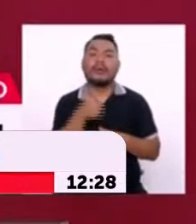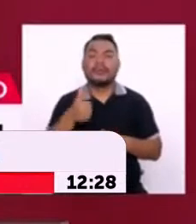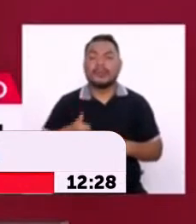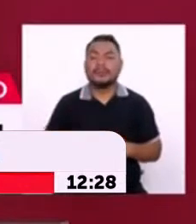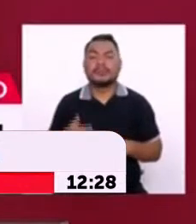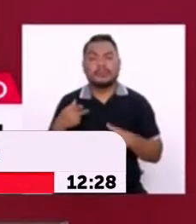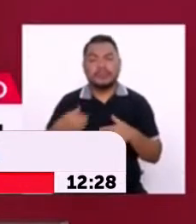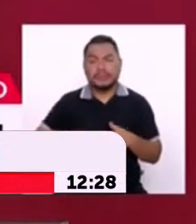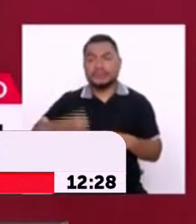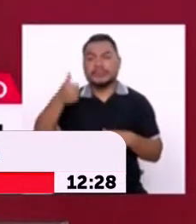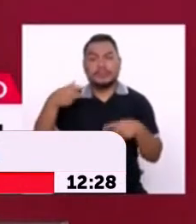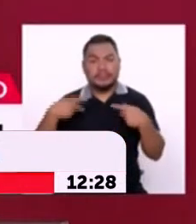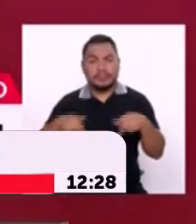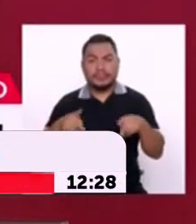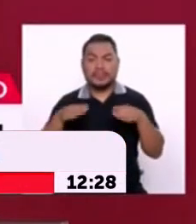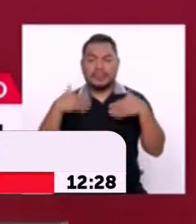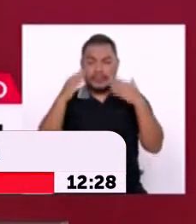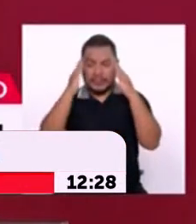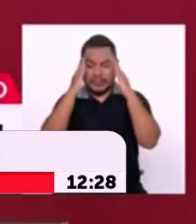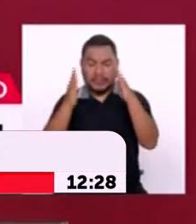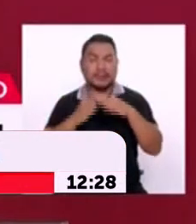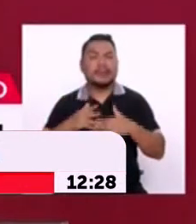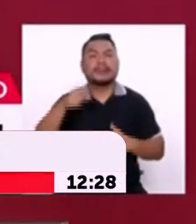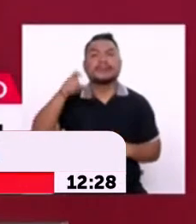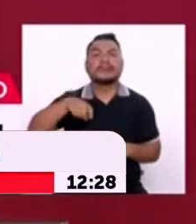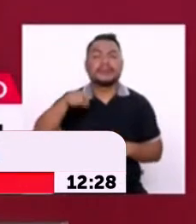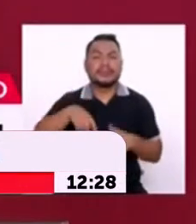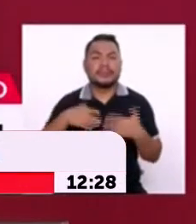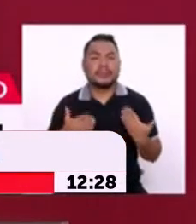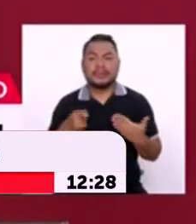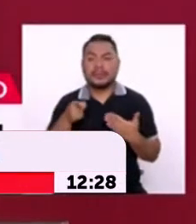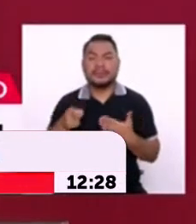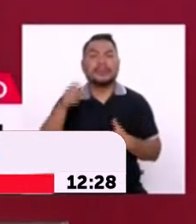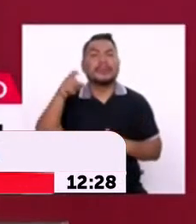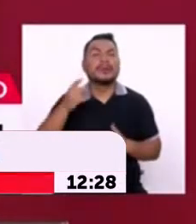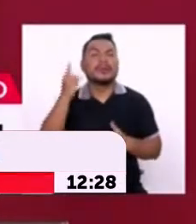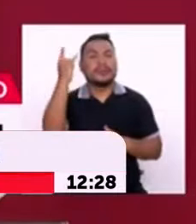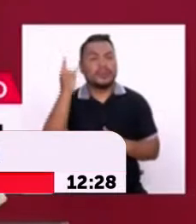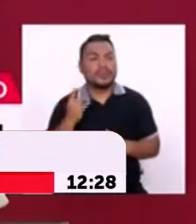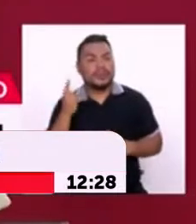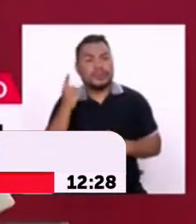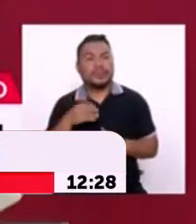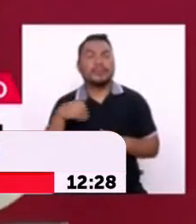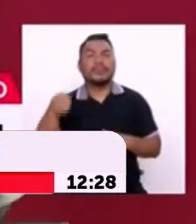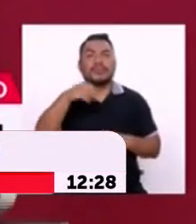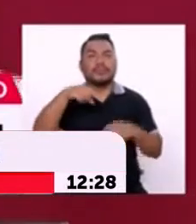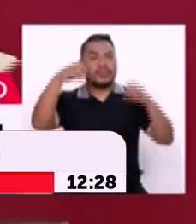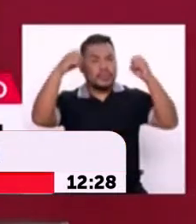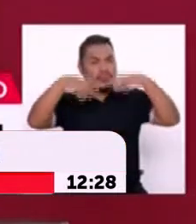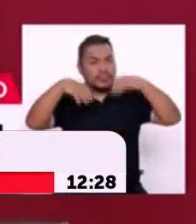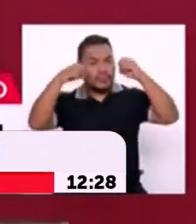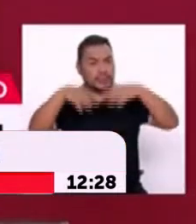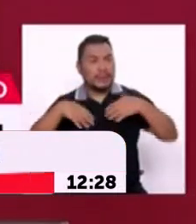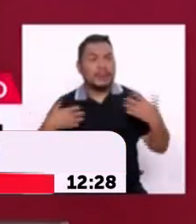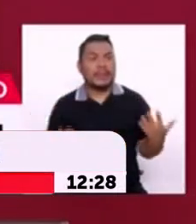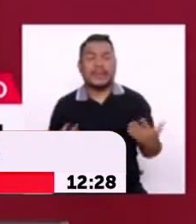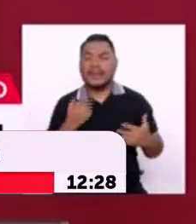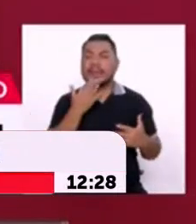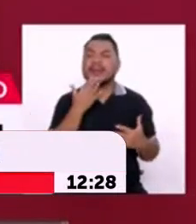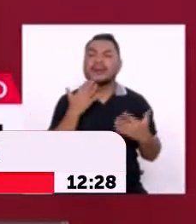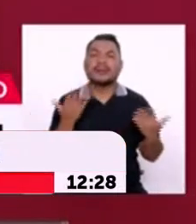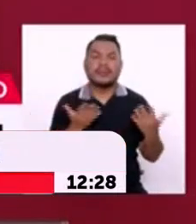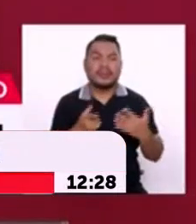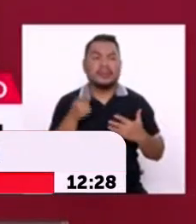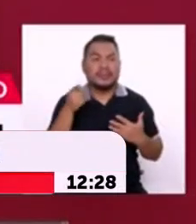otras autorizaciones que permitan atender requerimientos frente a la emergencia por las lluvias, como